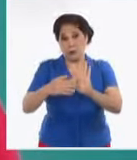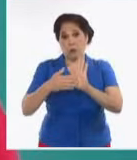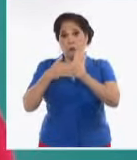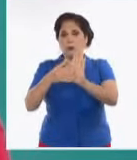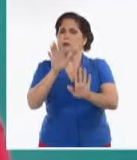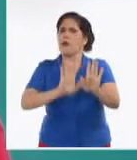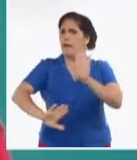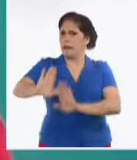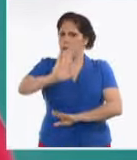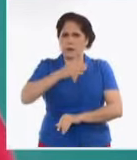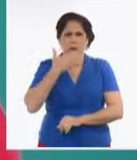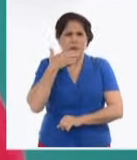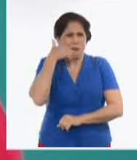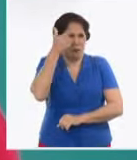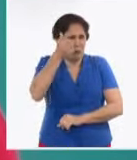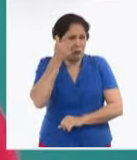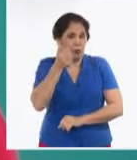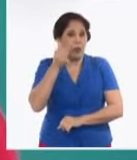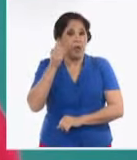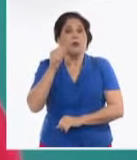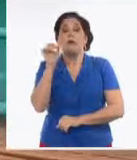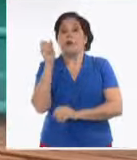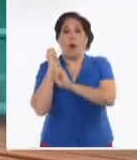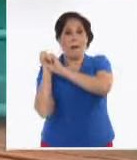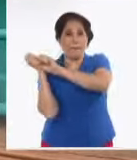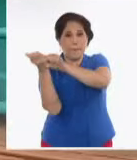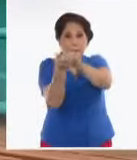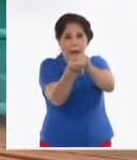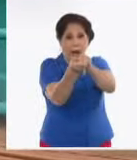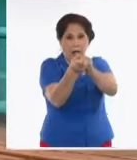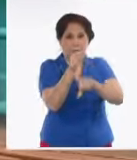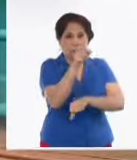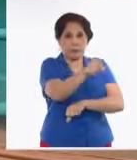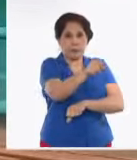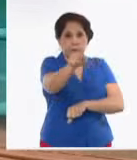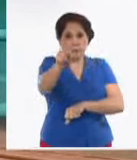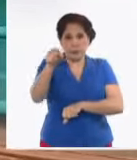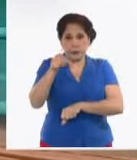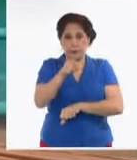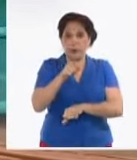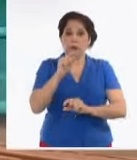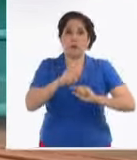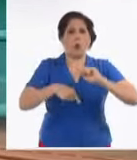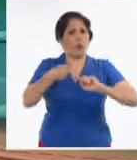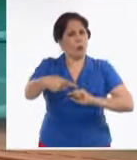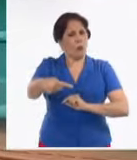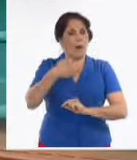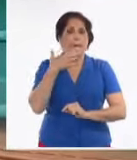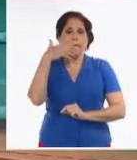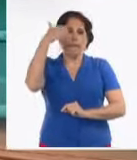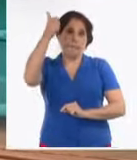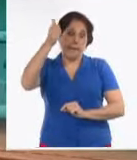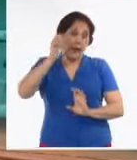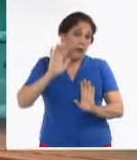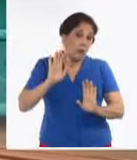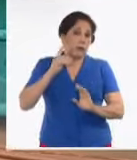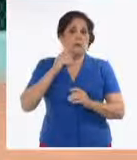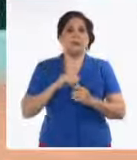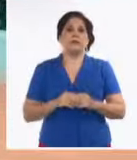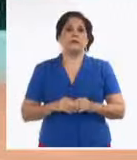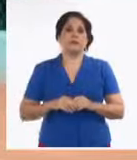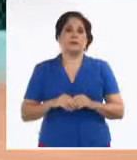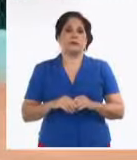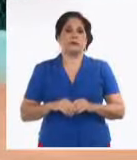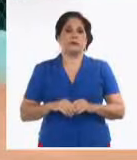defensa, tiros certeros a las posiciones. Cada día mejorando para poder dar lo mejor de cada uno en el